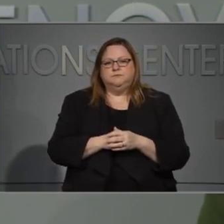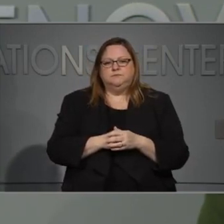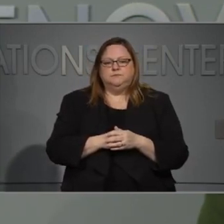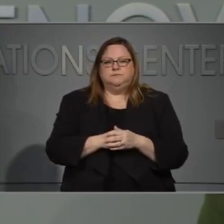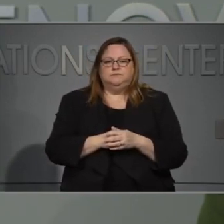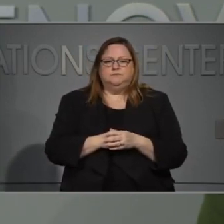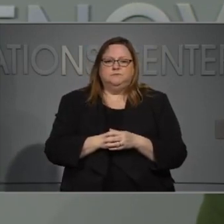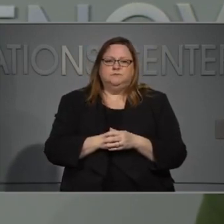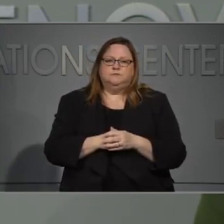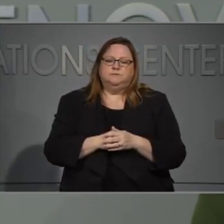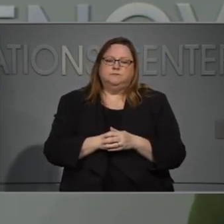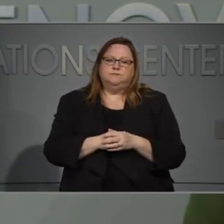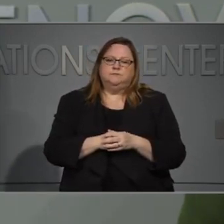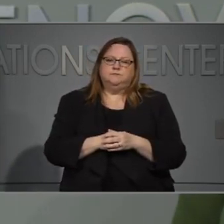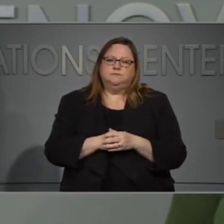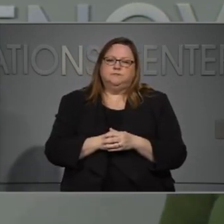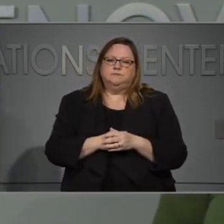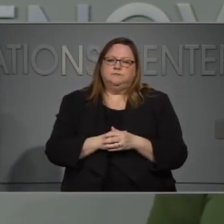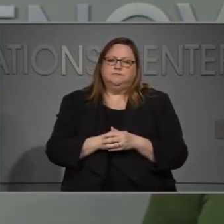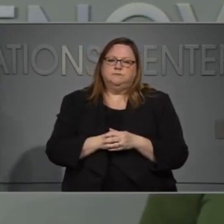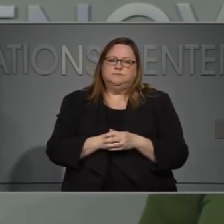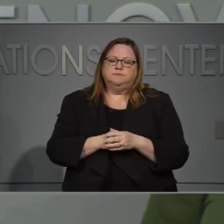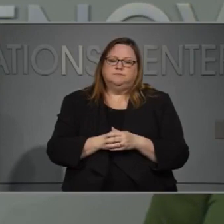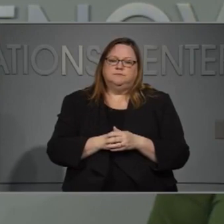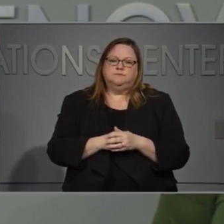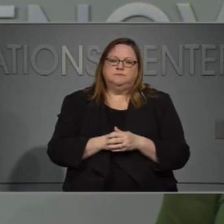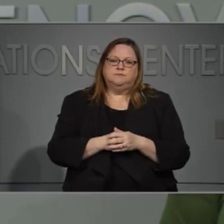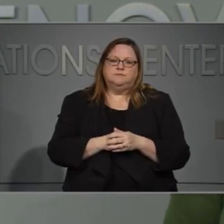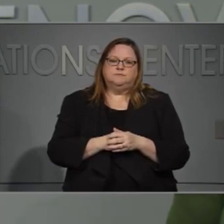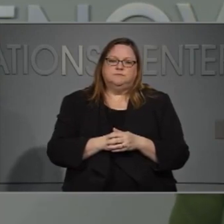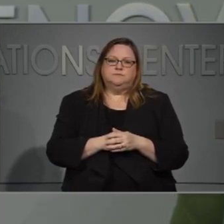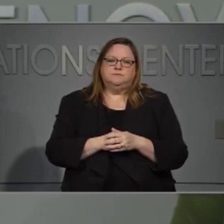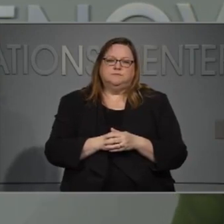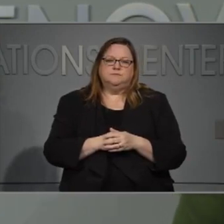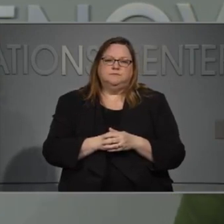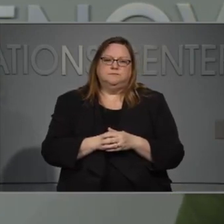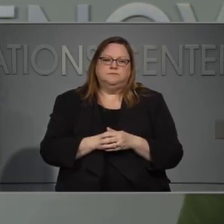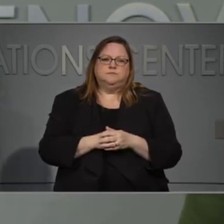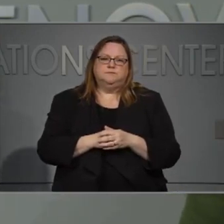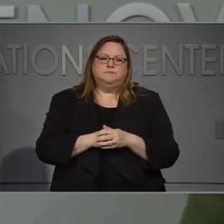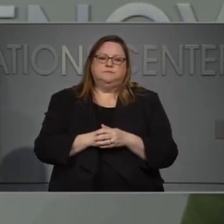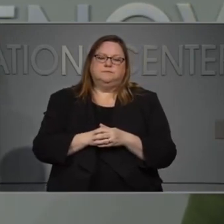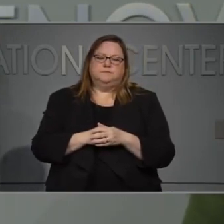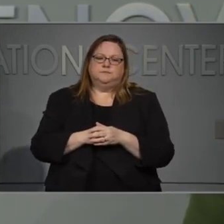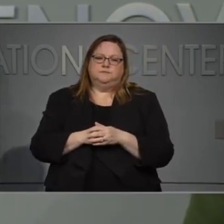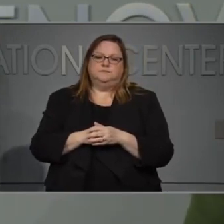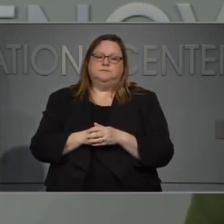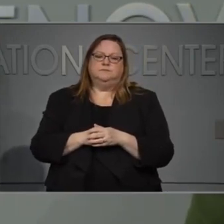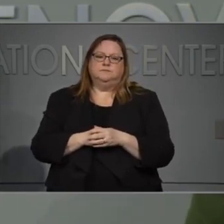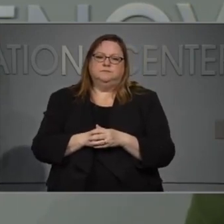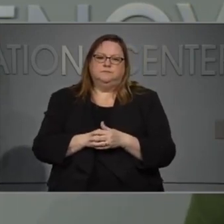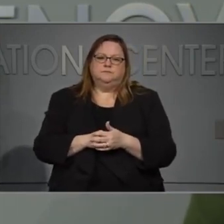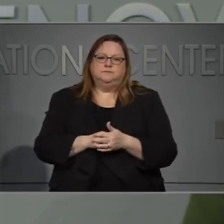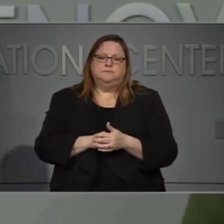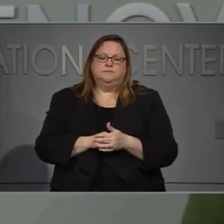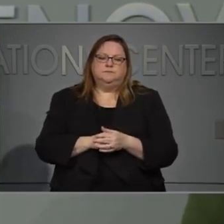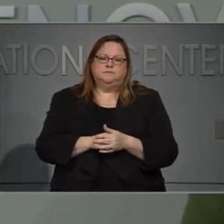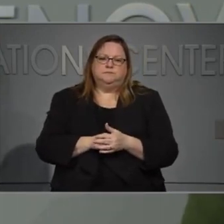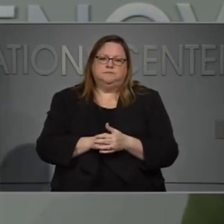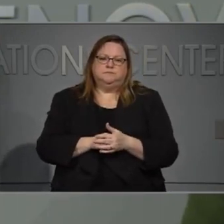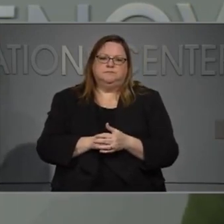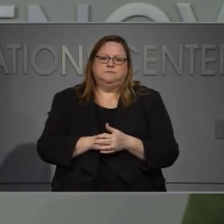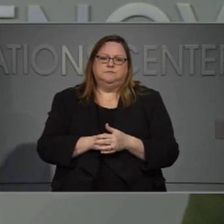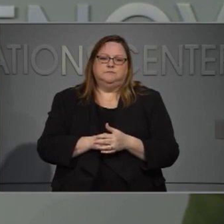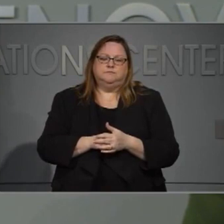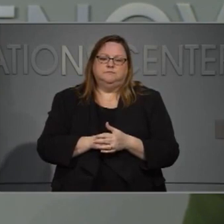su auto de camino al trabajo con compañeros de trabajo. Las mascarillas o protectores faciales no son una declaración